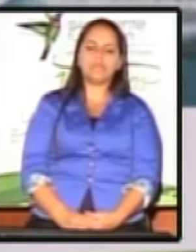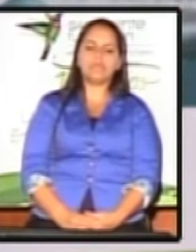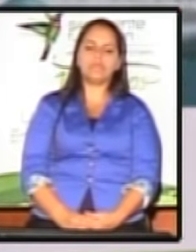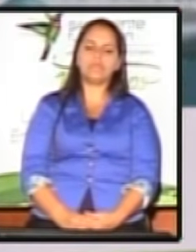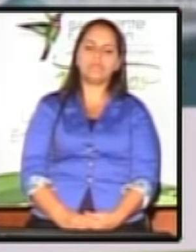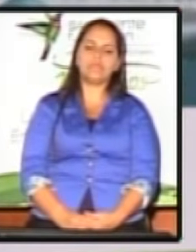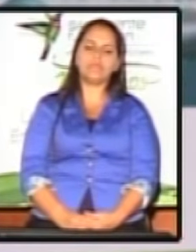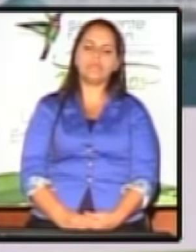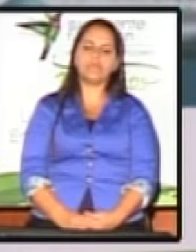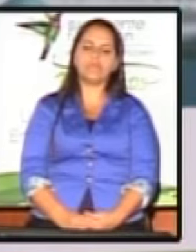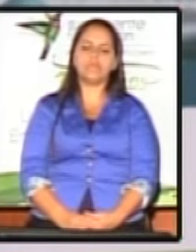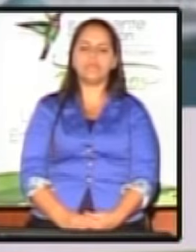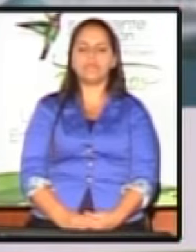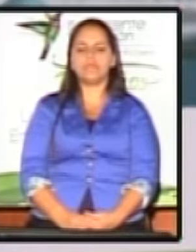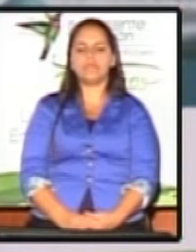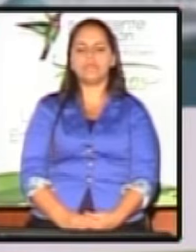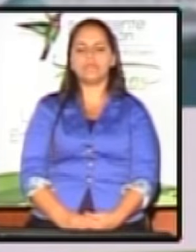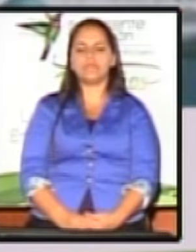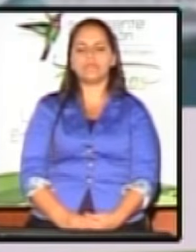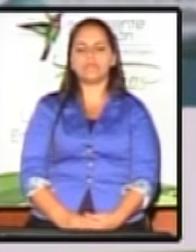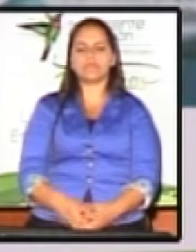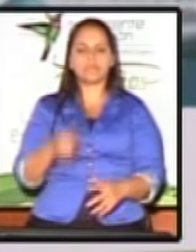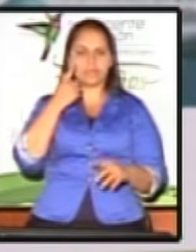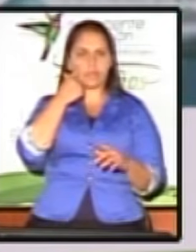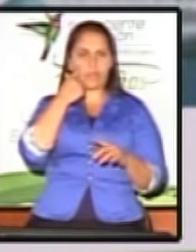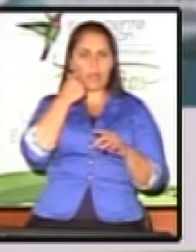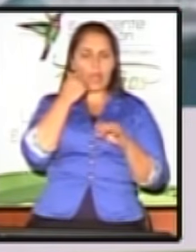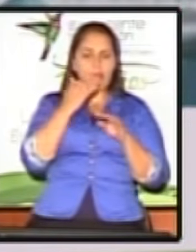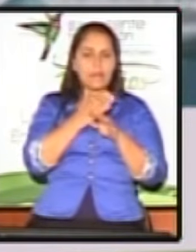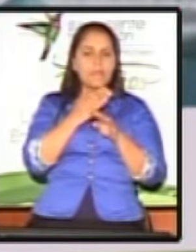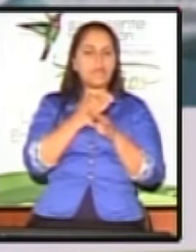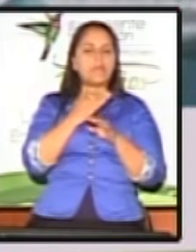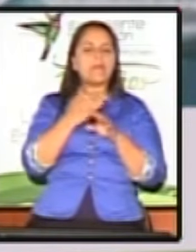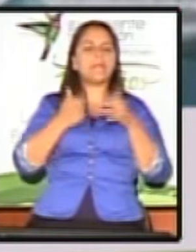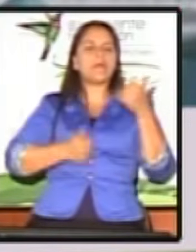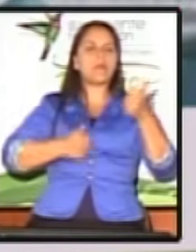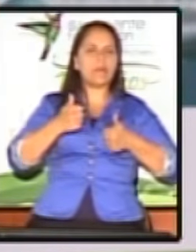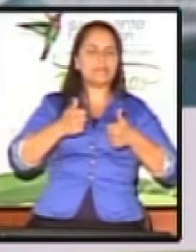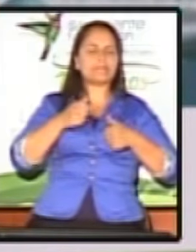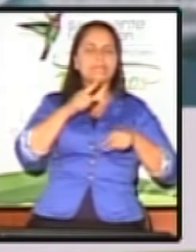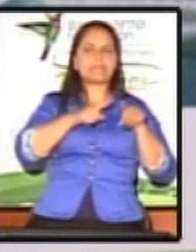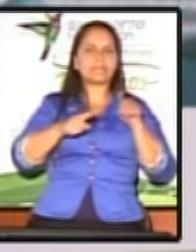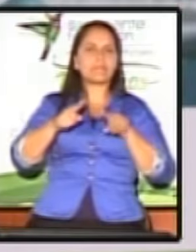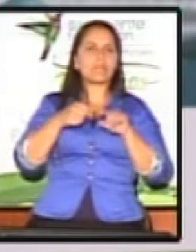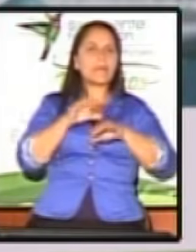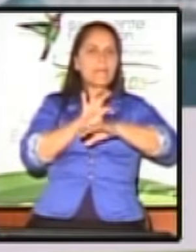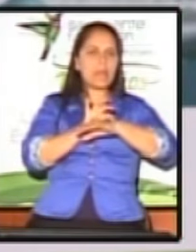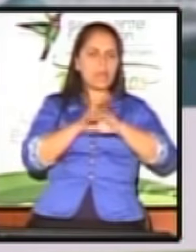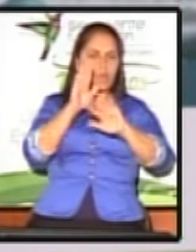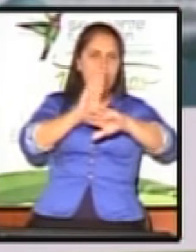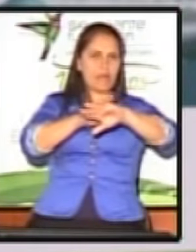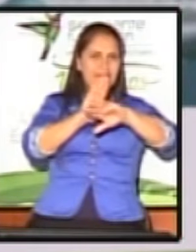Esa parte del diagnóstico tiene un problema básico que se llama la conspiración del silencio. Todos los que hemos ejercido